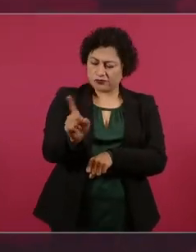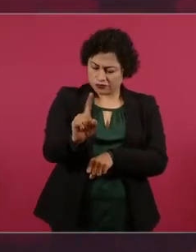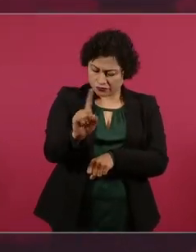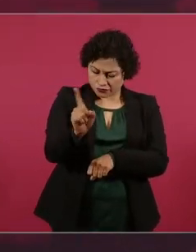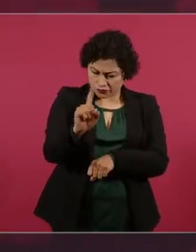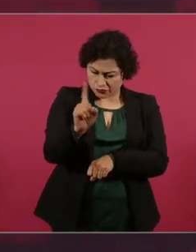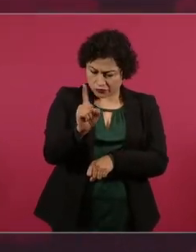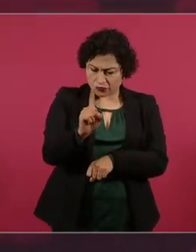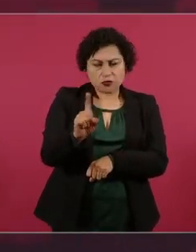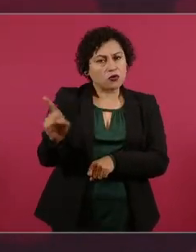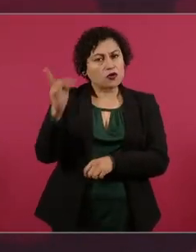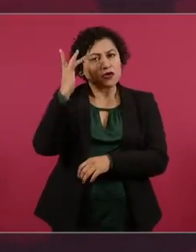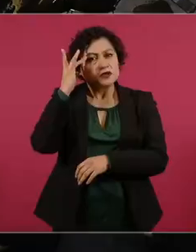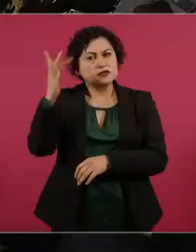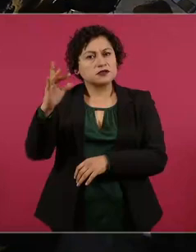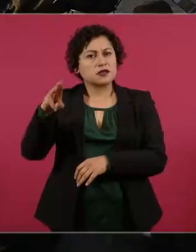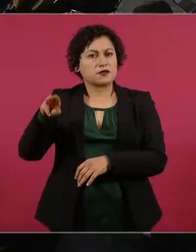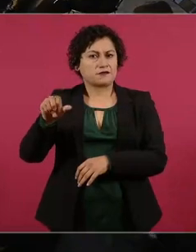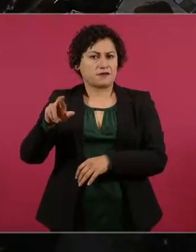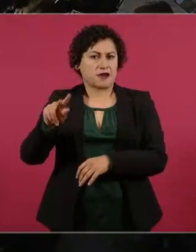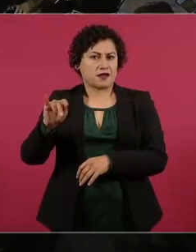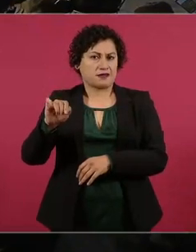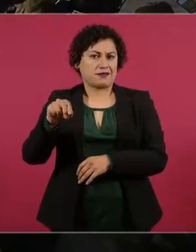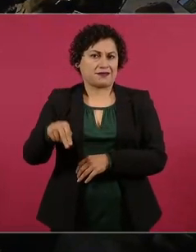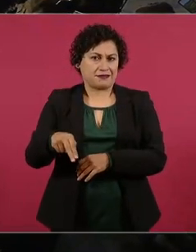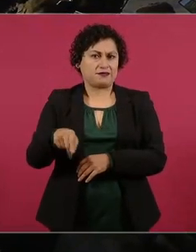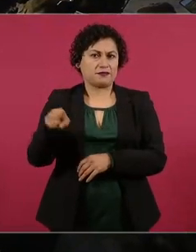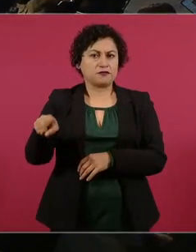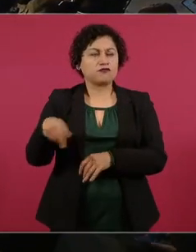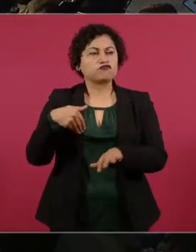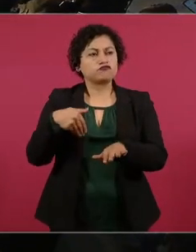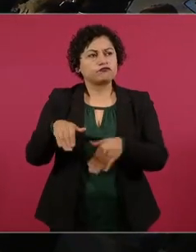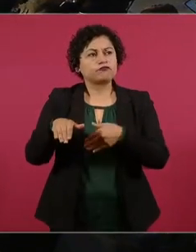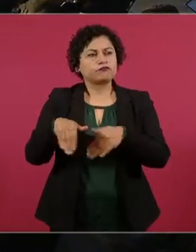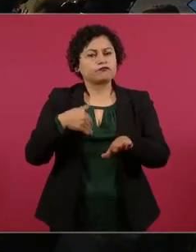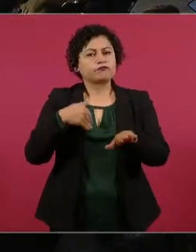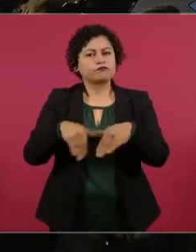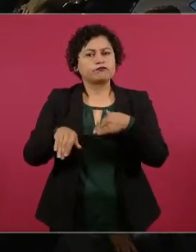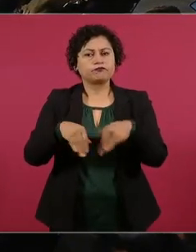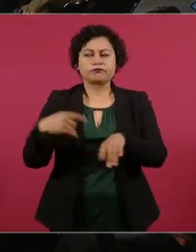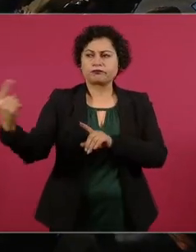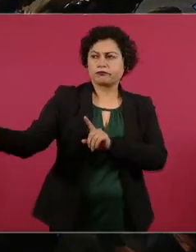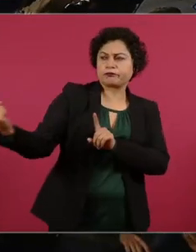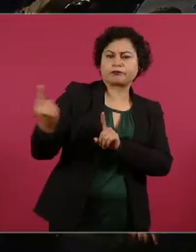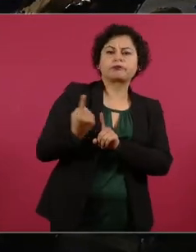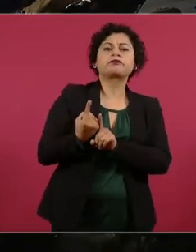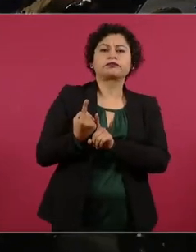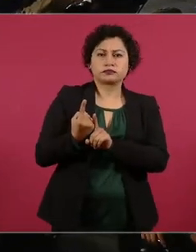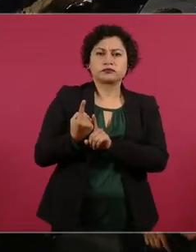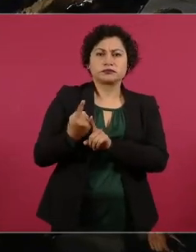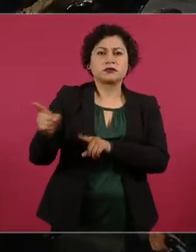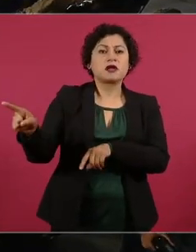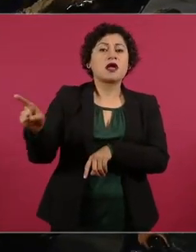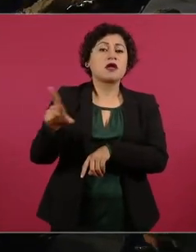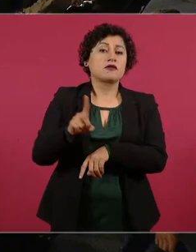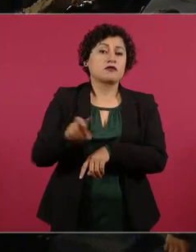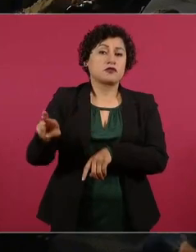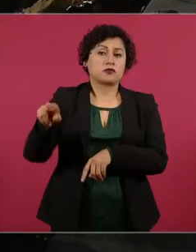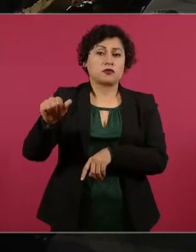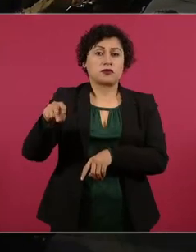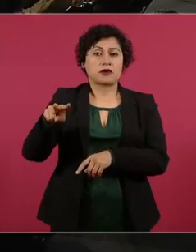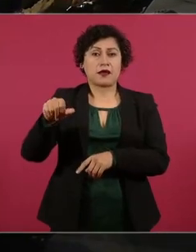no, en San Martín, Texmelucan, ahí me alcanzó el doctor Nava,